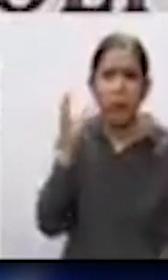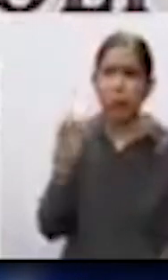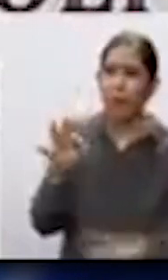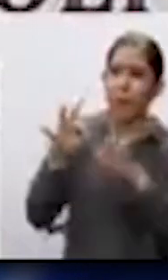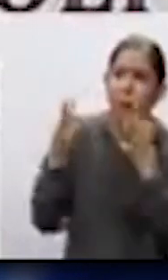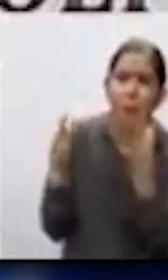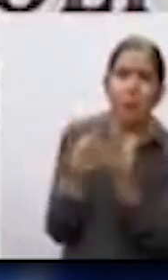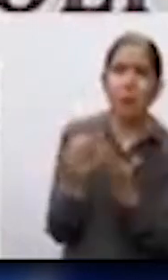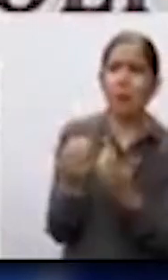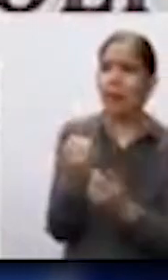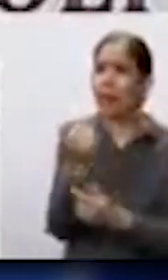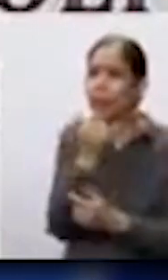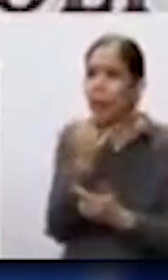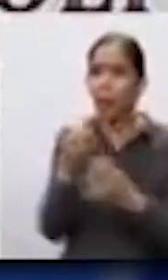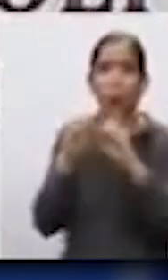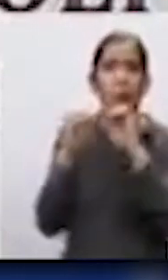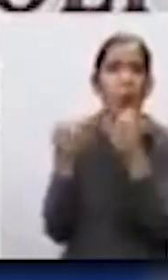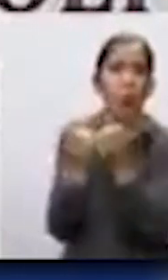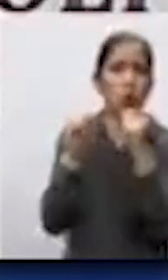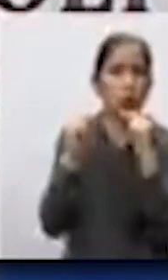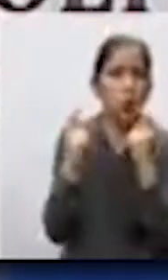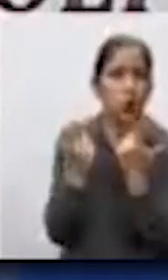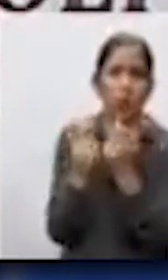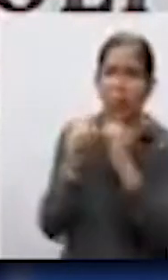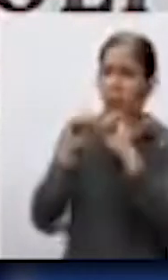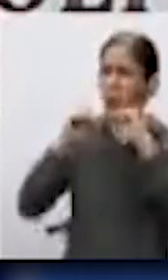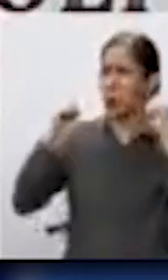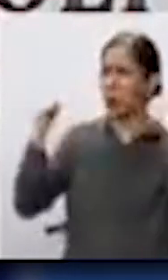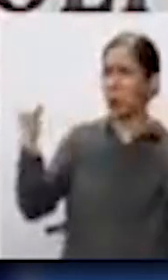víctimas, organizaciones sociales, sociedad